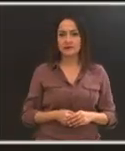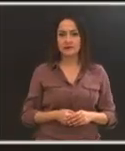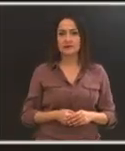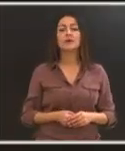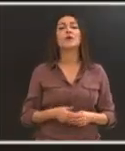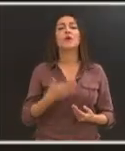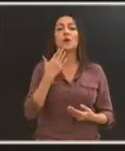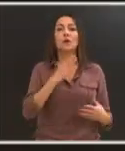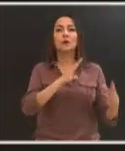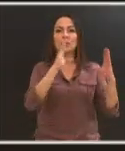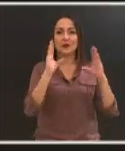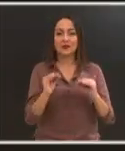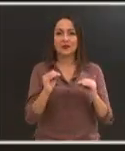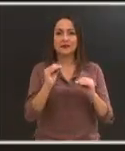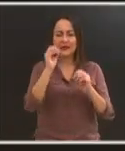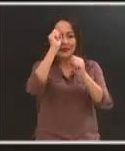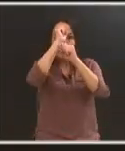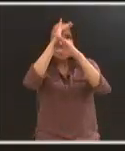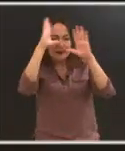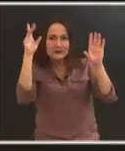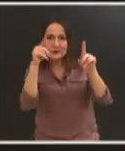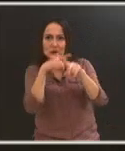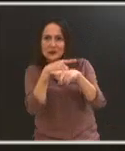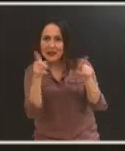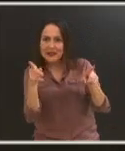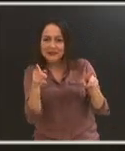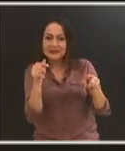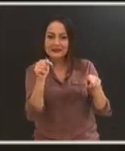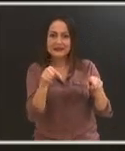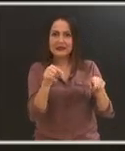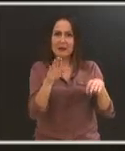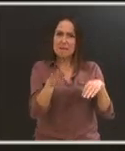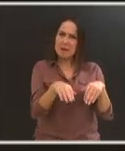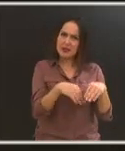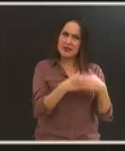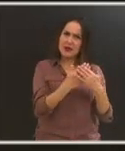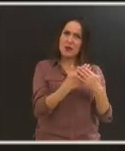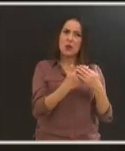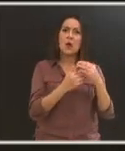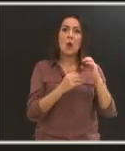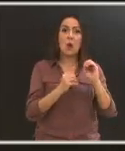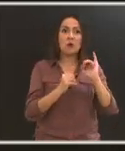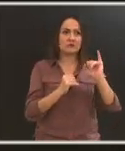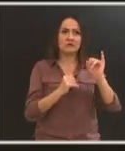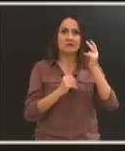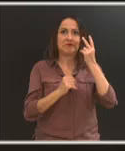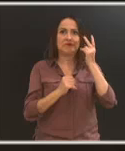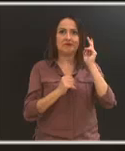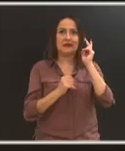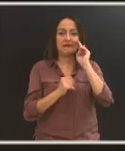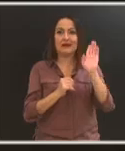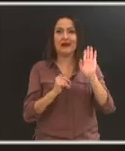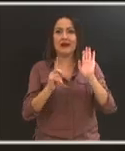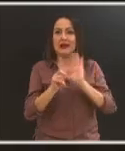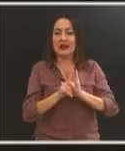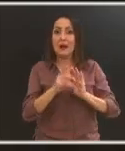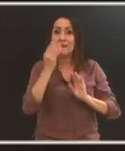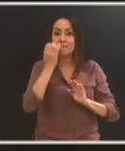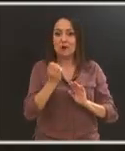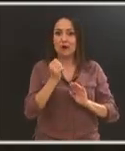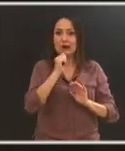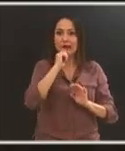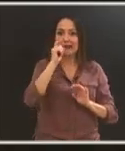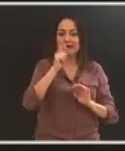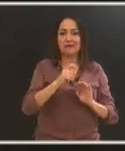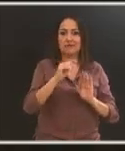Muy buenas tardes. Imagínense ustedes que ese matrimonio, o al menos así se debe considerar legalmente porque está